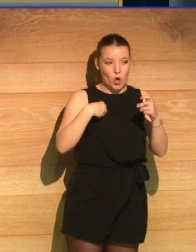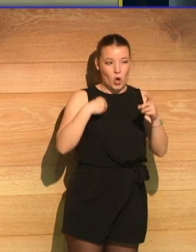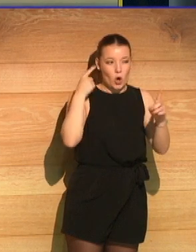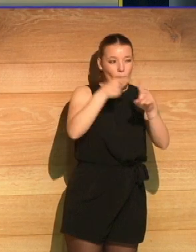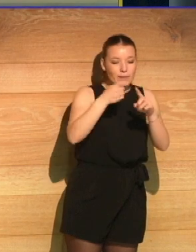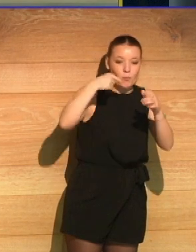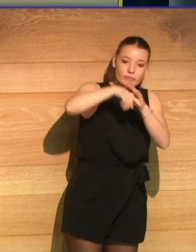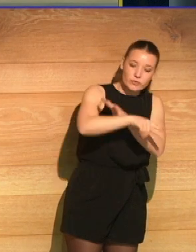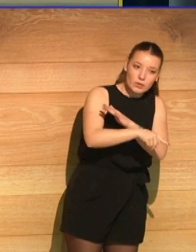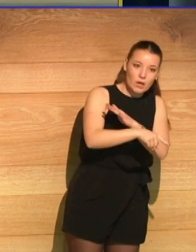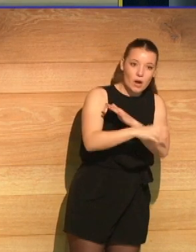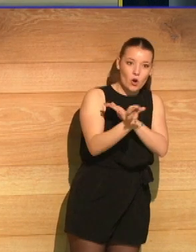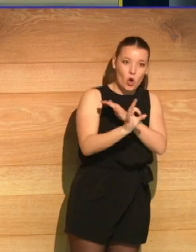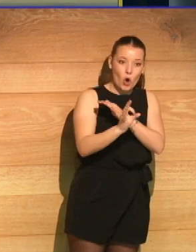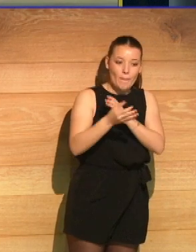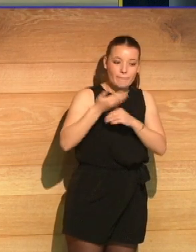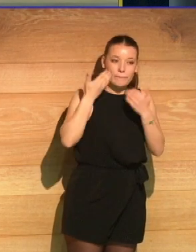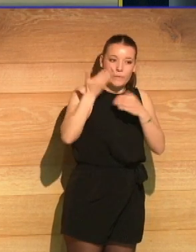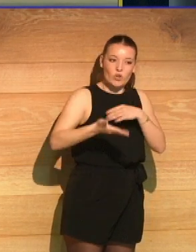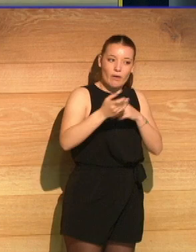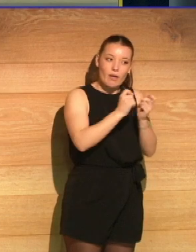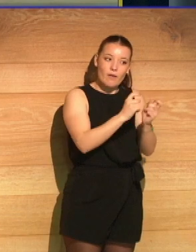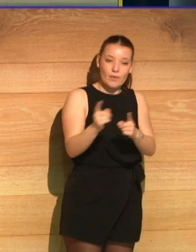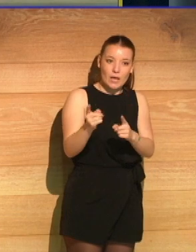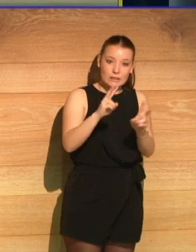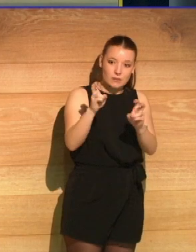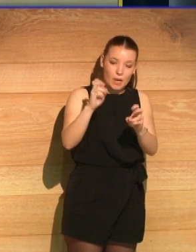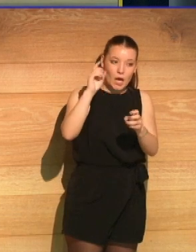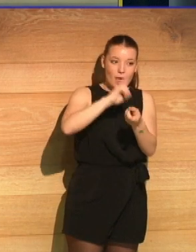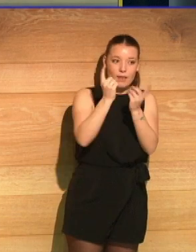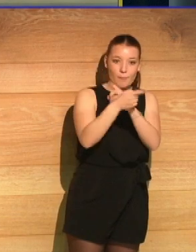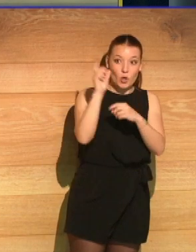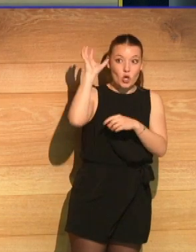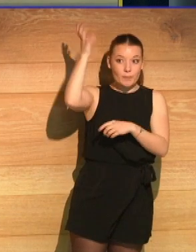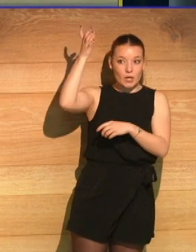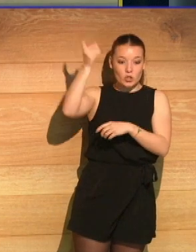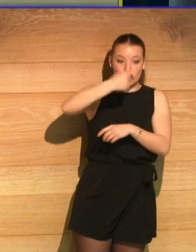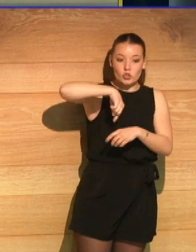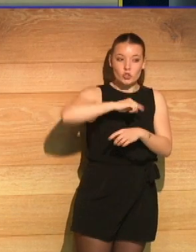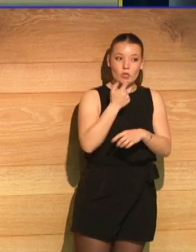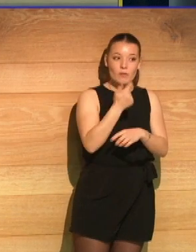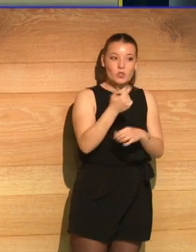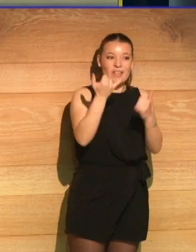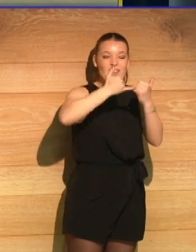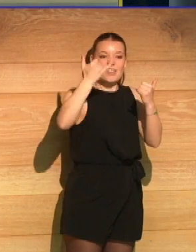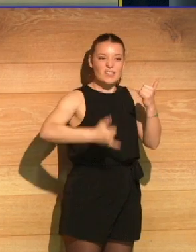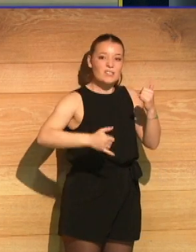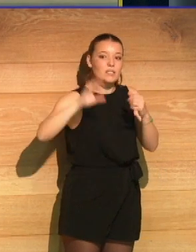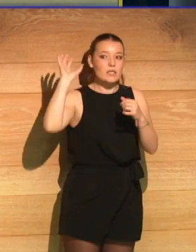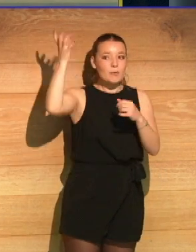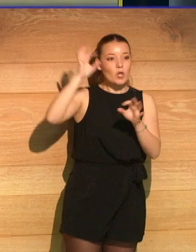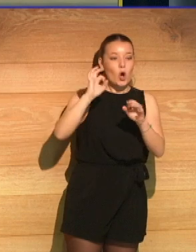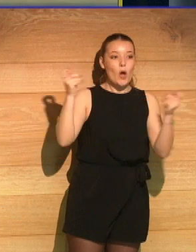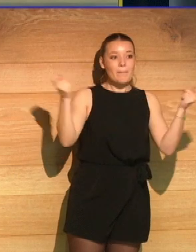de importancia al problema que estamos viviendo con el cambio climático, decimos crisis climática, incluso emergencia